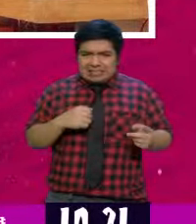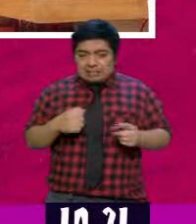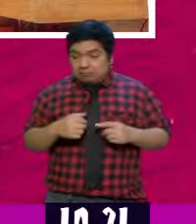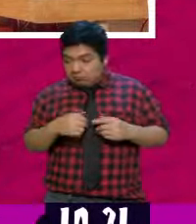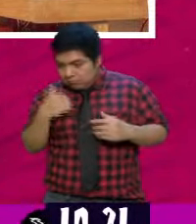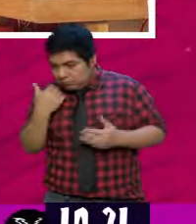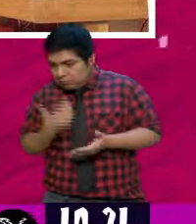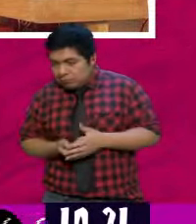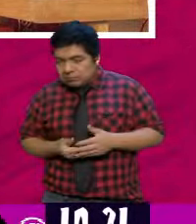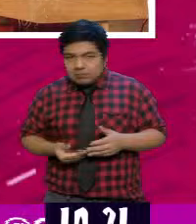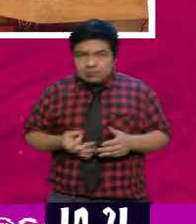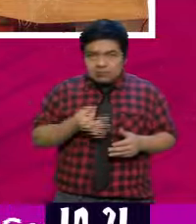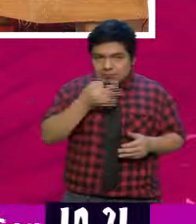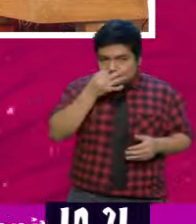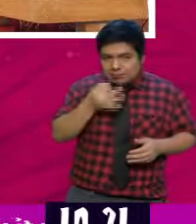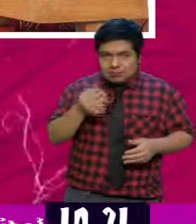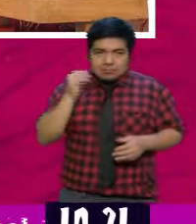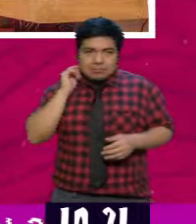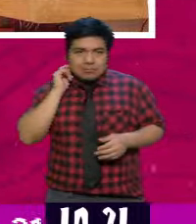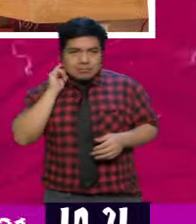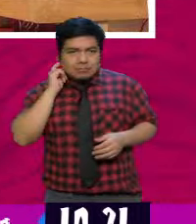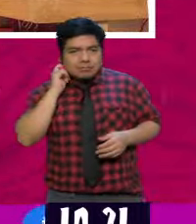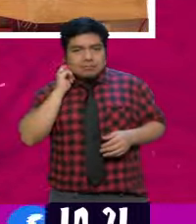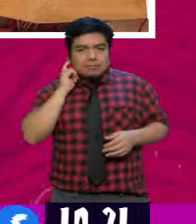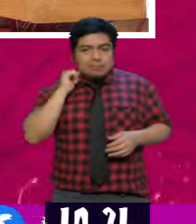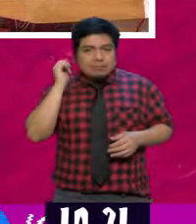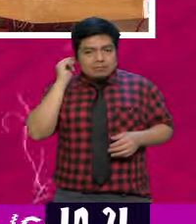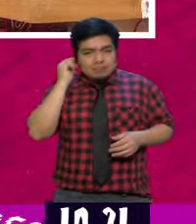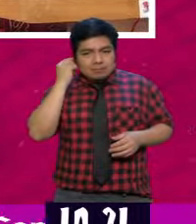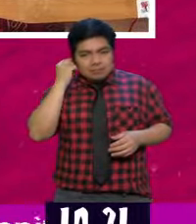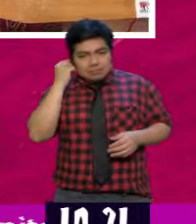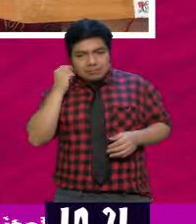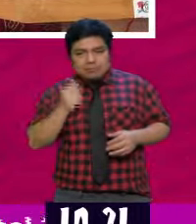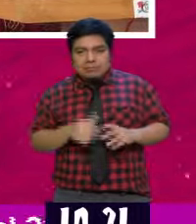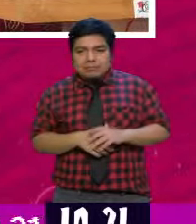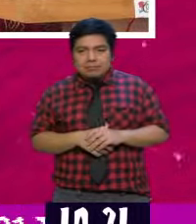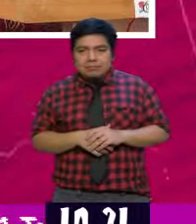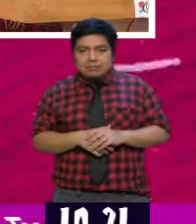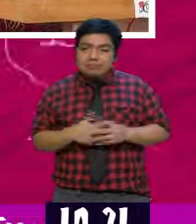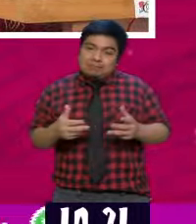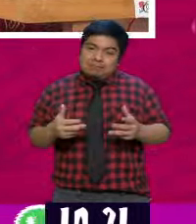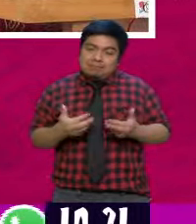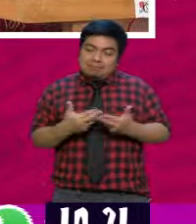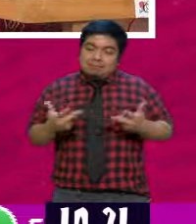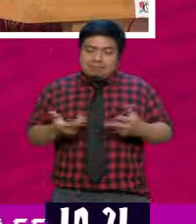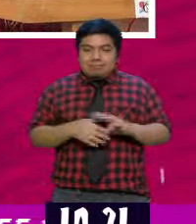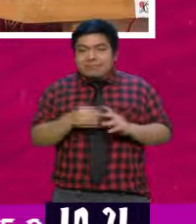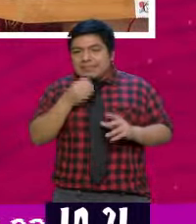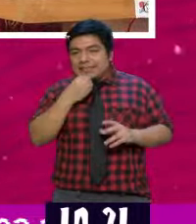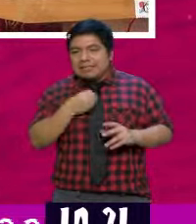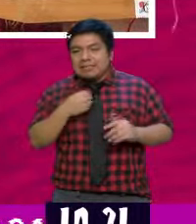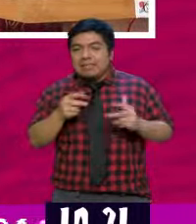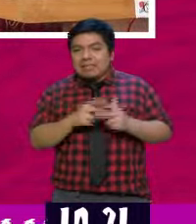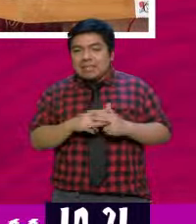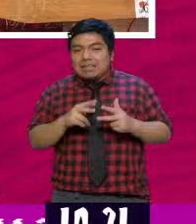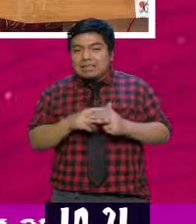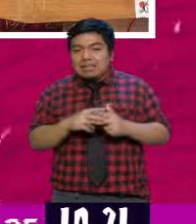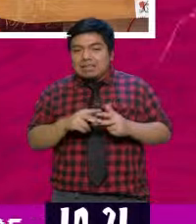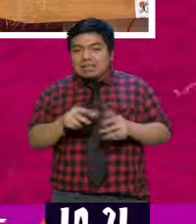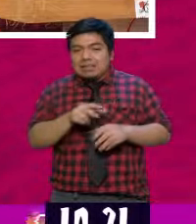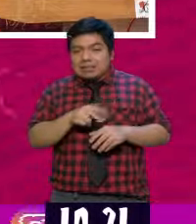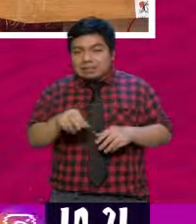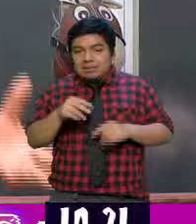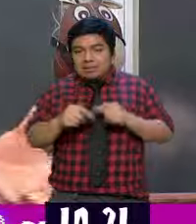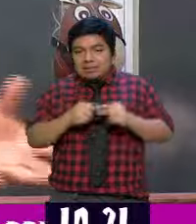Ay, empiece a evitar cosas, señora. Cuidado. Hasta tire el ventilador. Entonces, para que no haya pleito, mejor vayan pronto, por favor. Así ven la obra con calma, sin